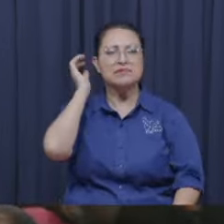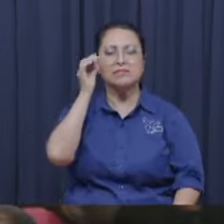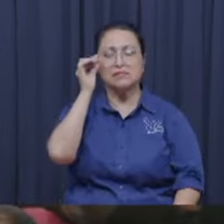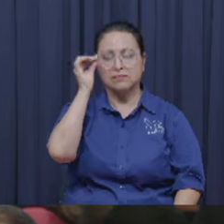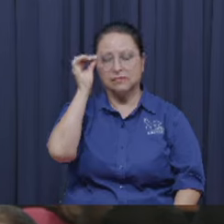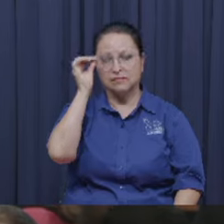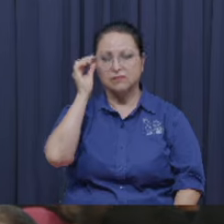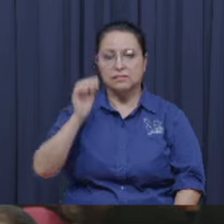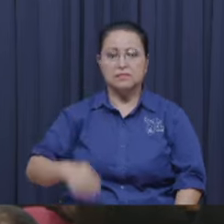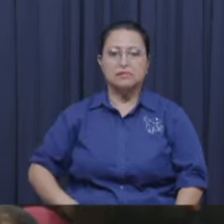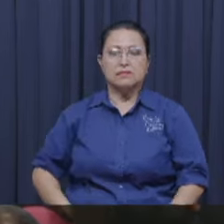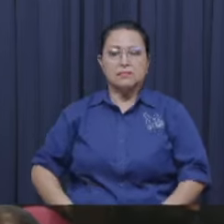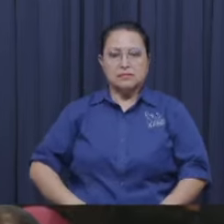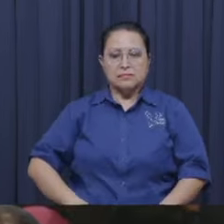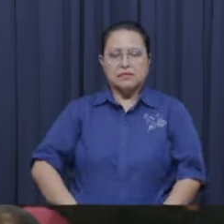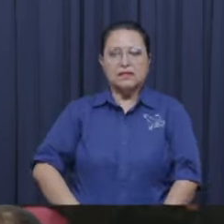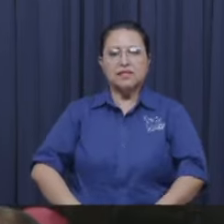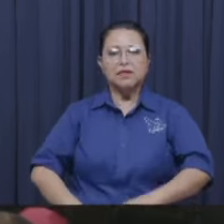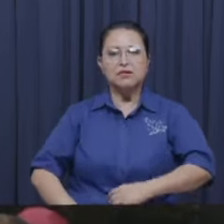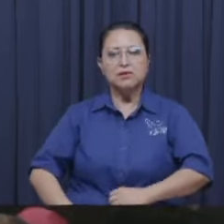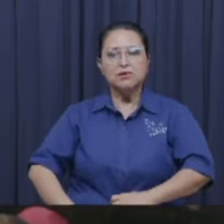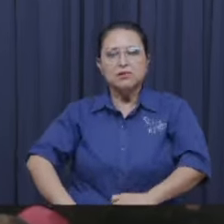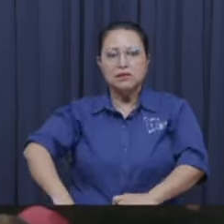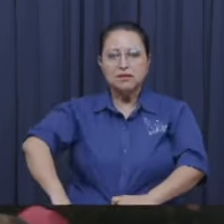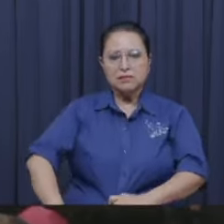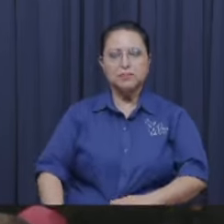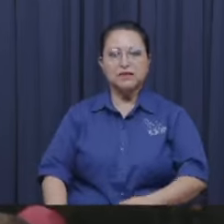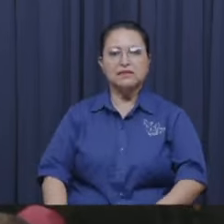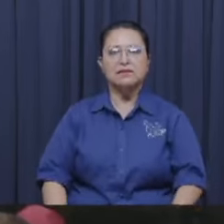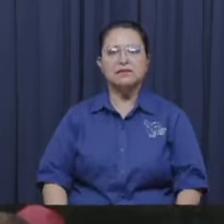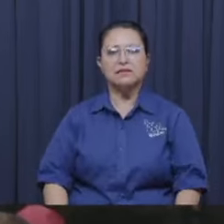entrar por todas las situaciones que han estado aconteciendo